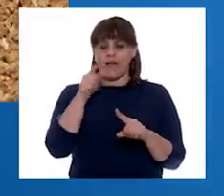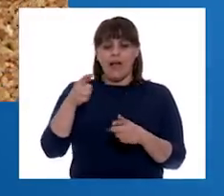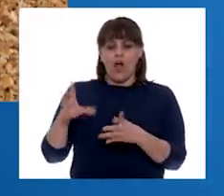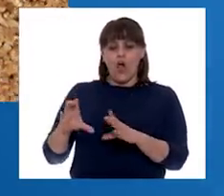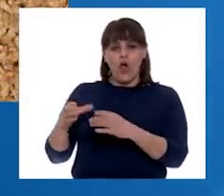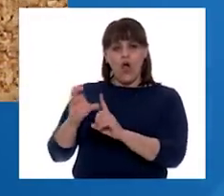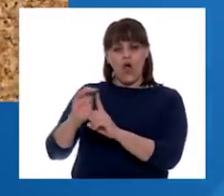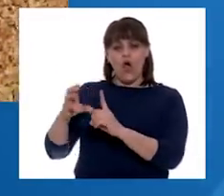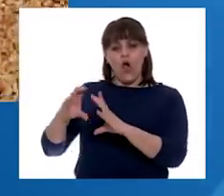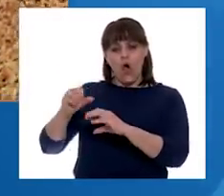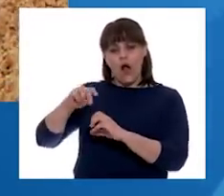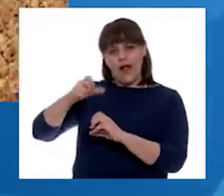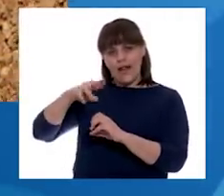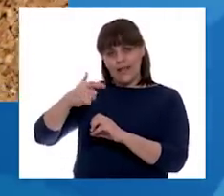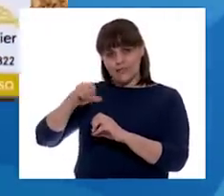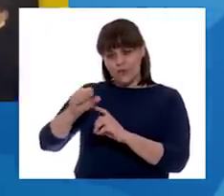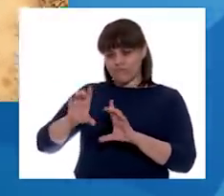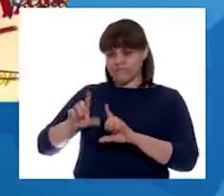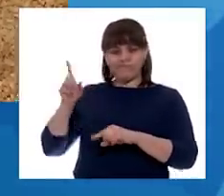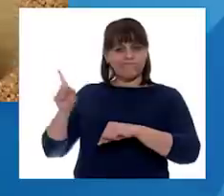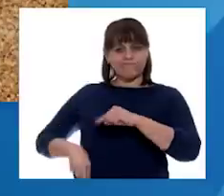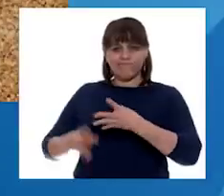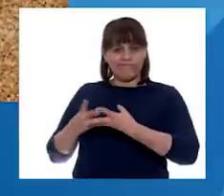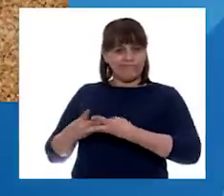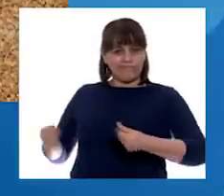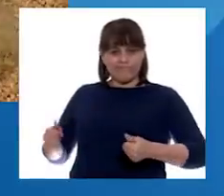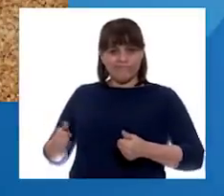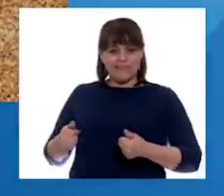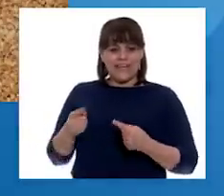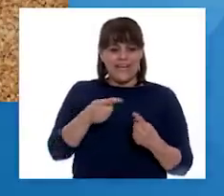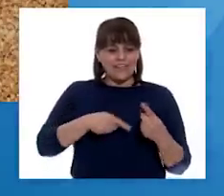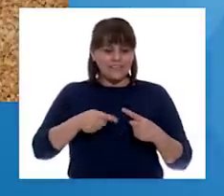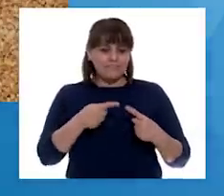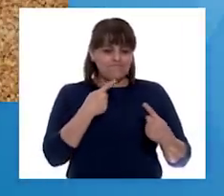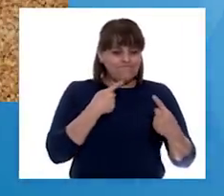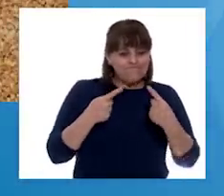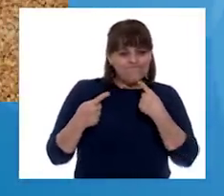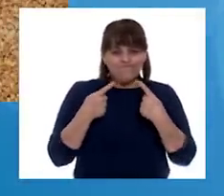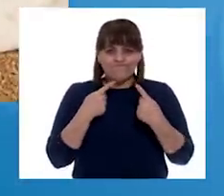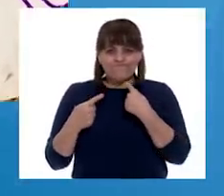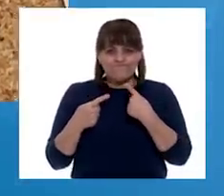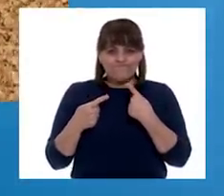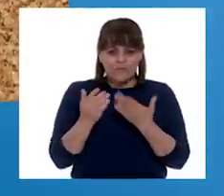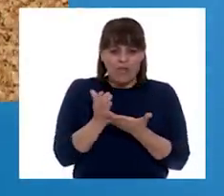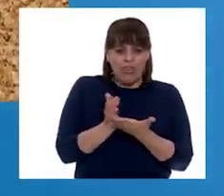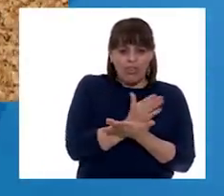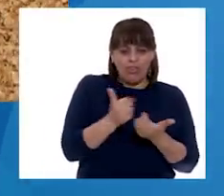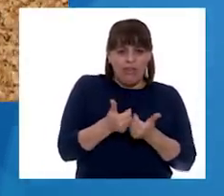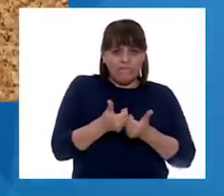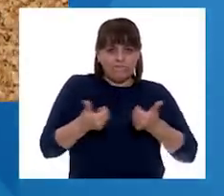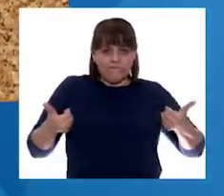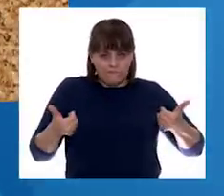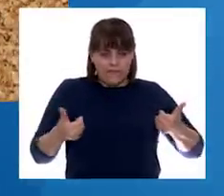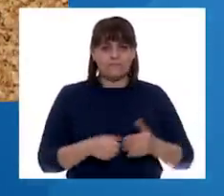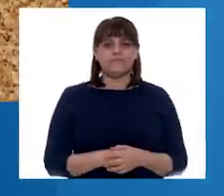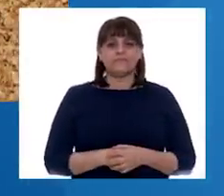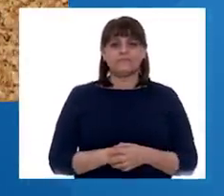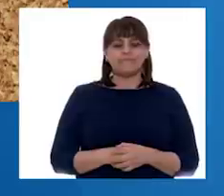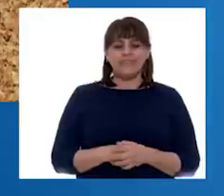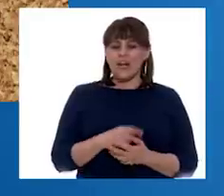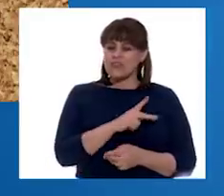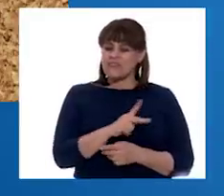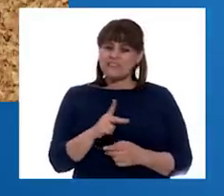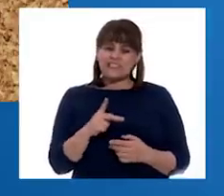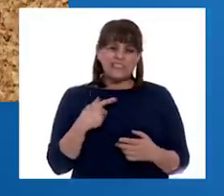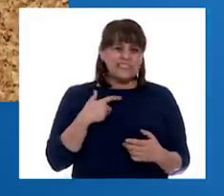en discordias, conspiraciones y un imperio dividido. Con los descontentos en aumento,